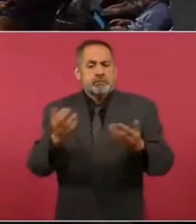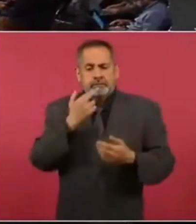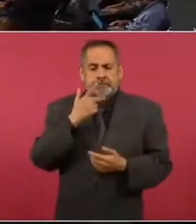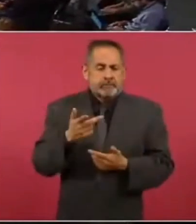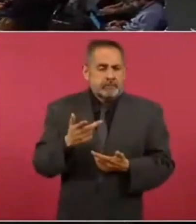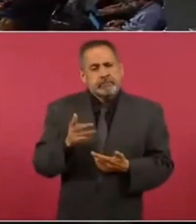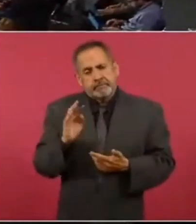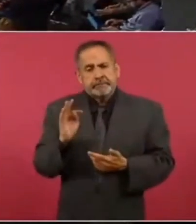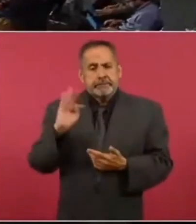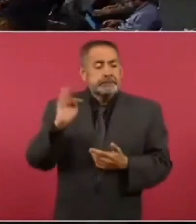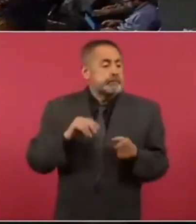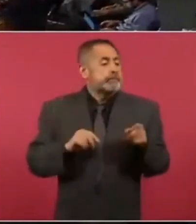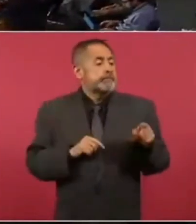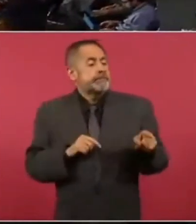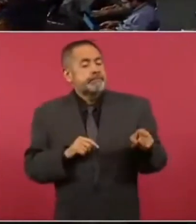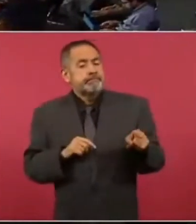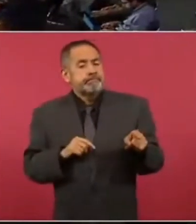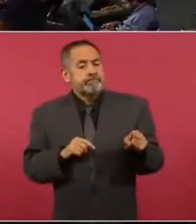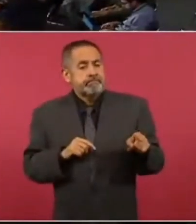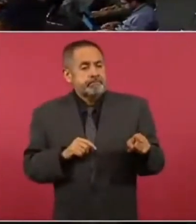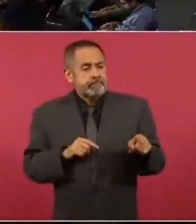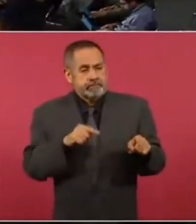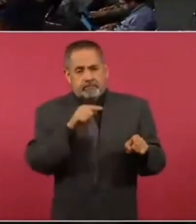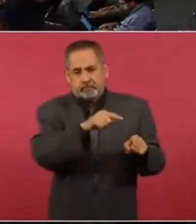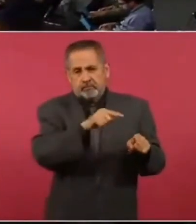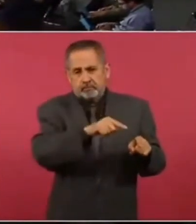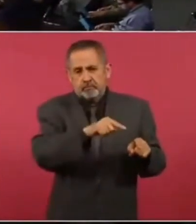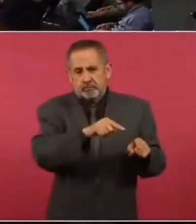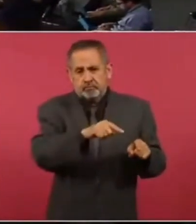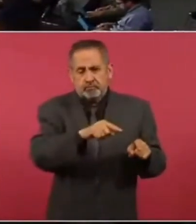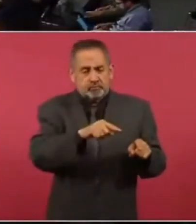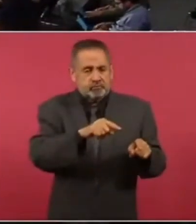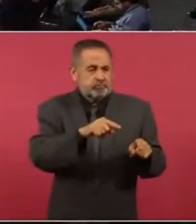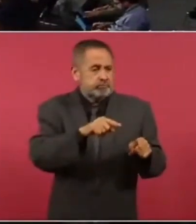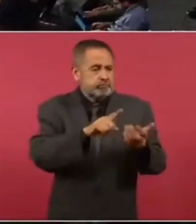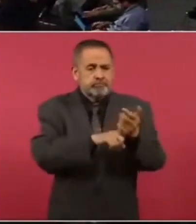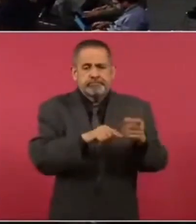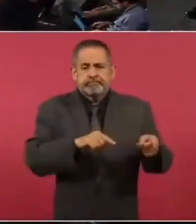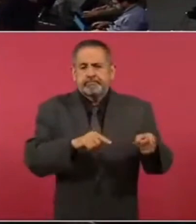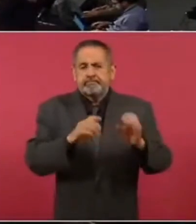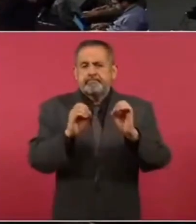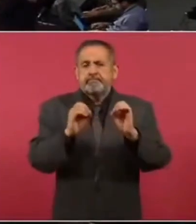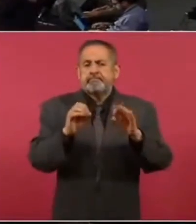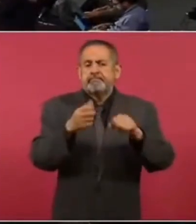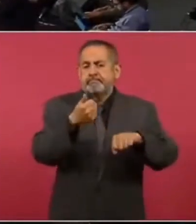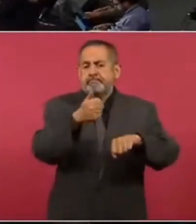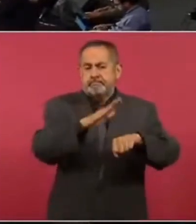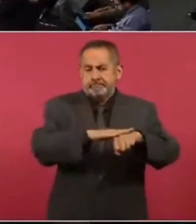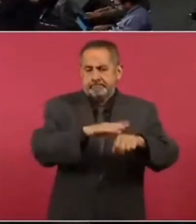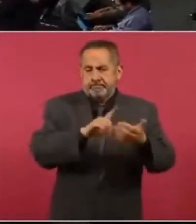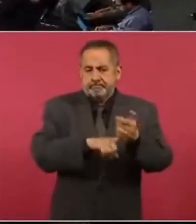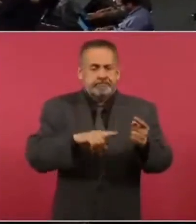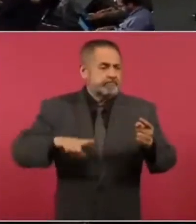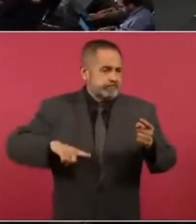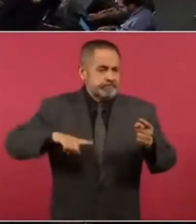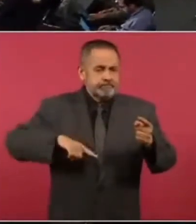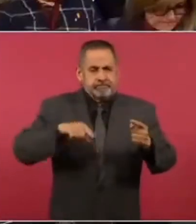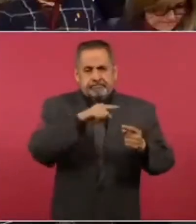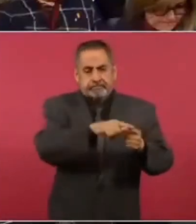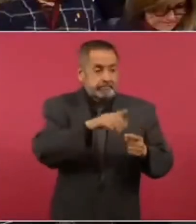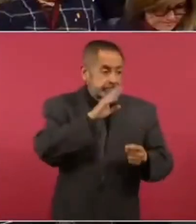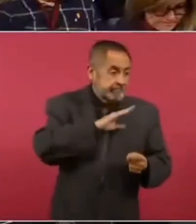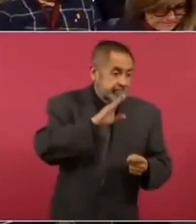sanciones también a los responsables de la parte administrativa gubernamental